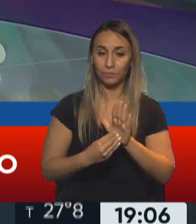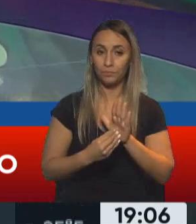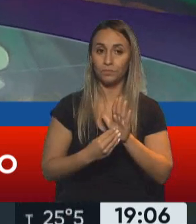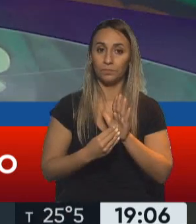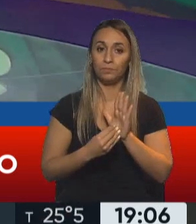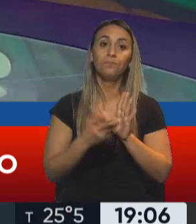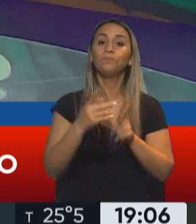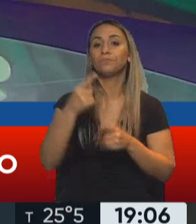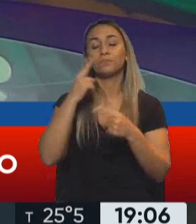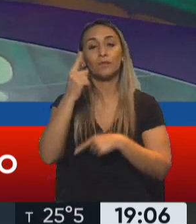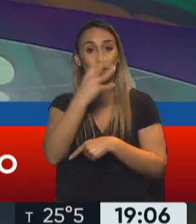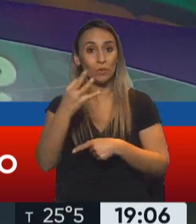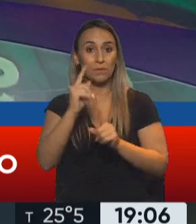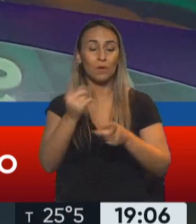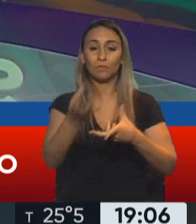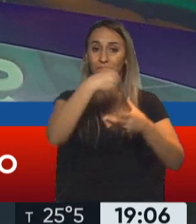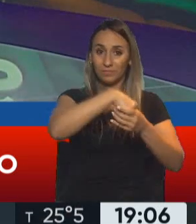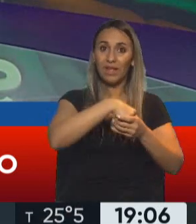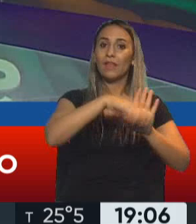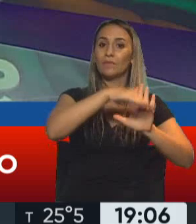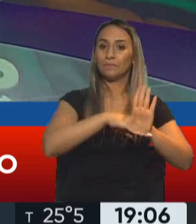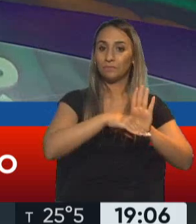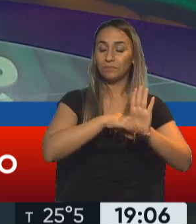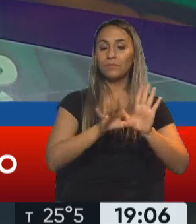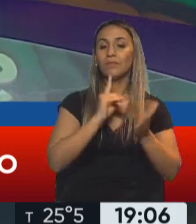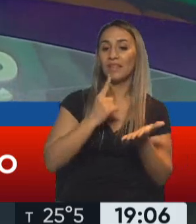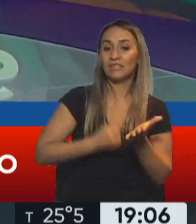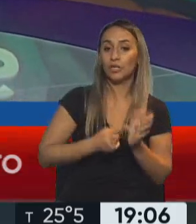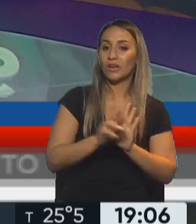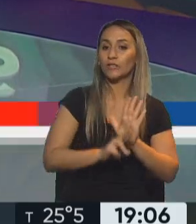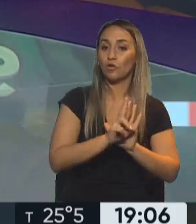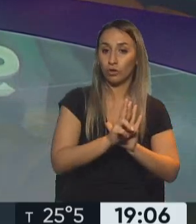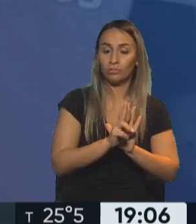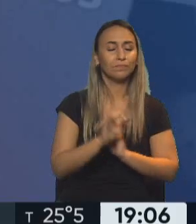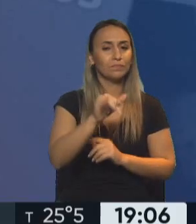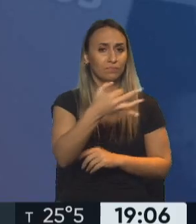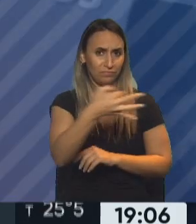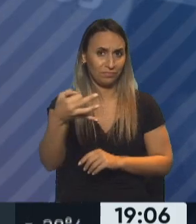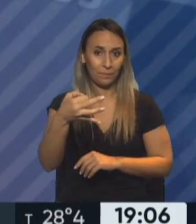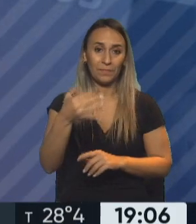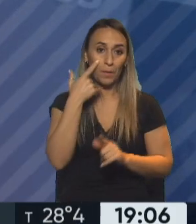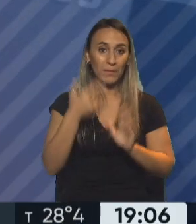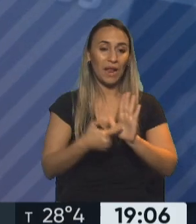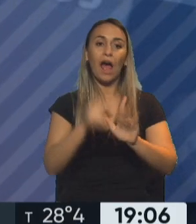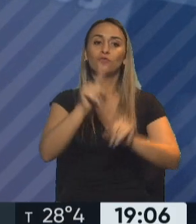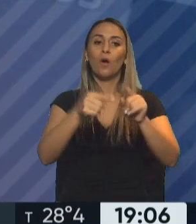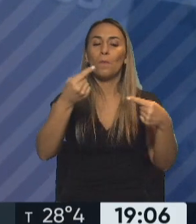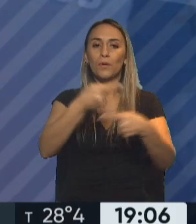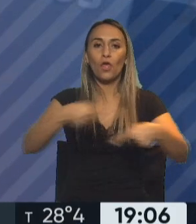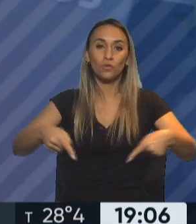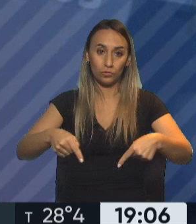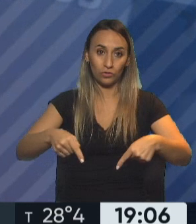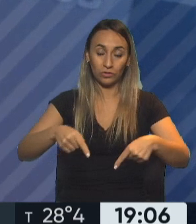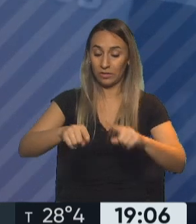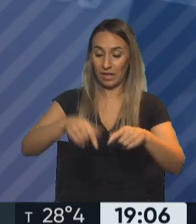programa, de congelamiento de precios, de resolución. Exactamente. Si querés podemos comenzar a ver, sí, algunos de los productos que van a comenzar a verse